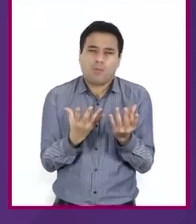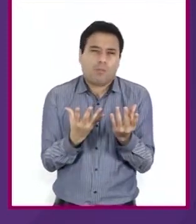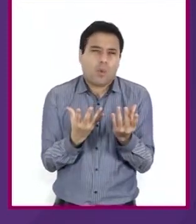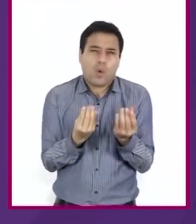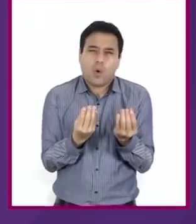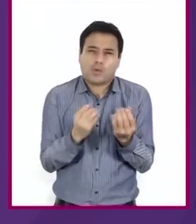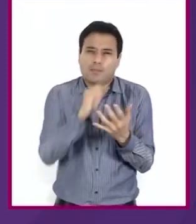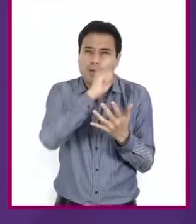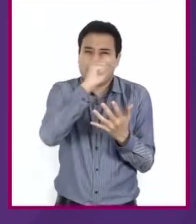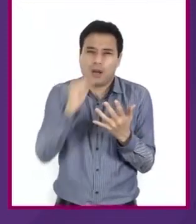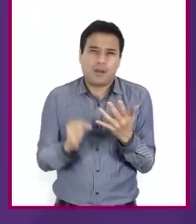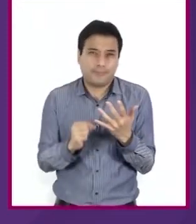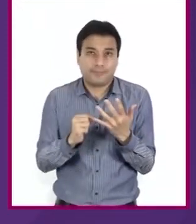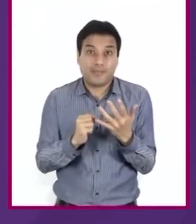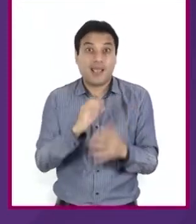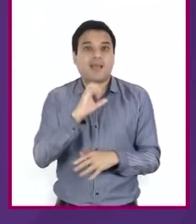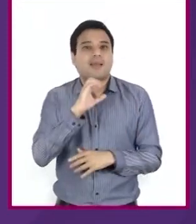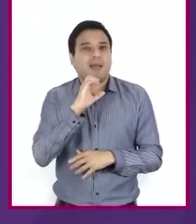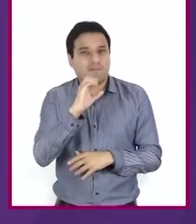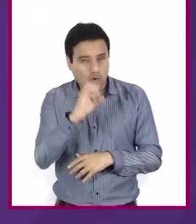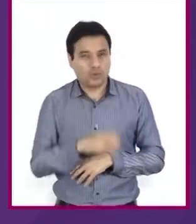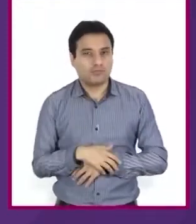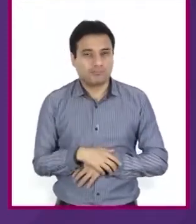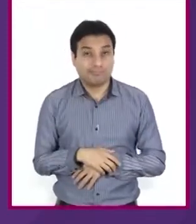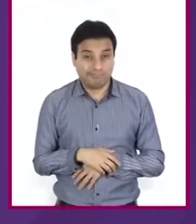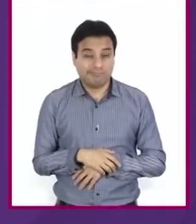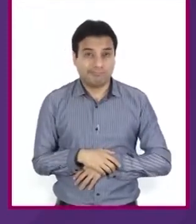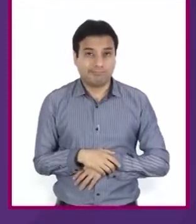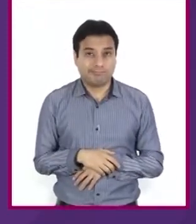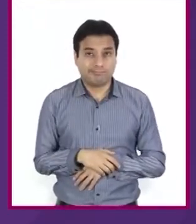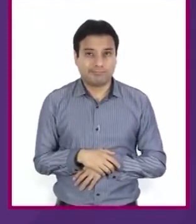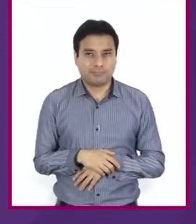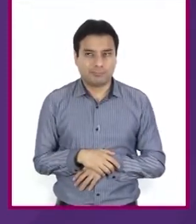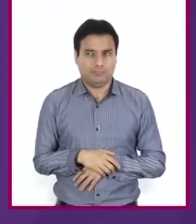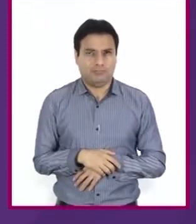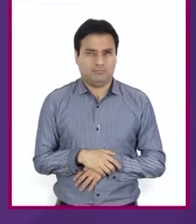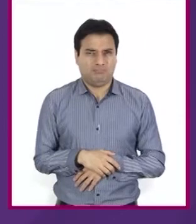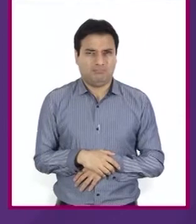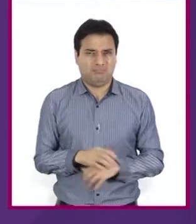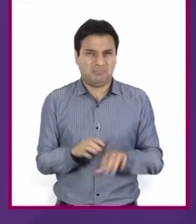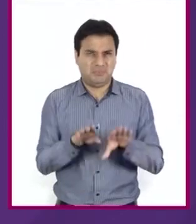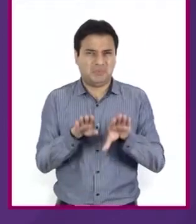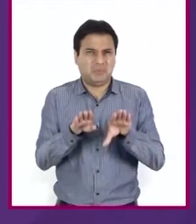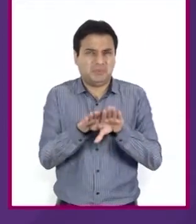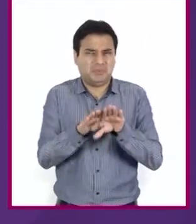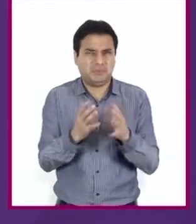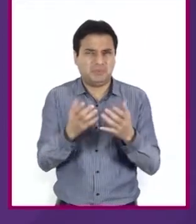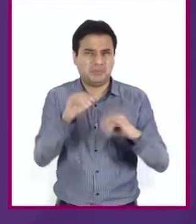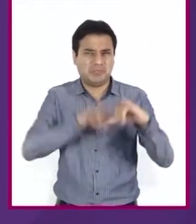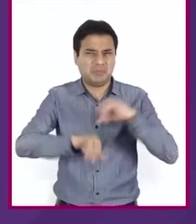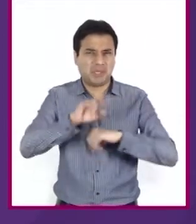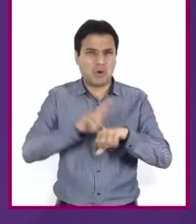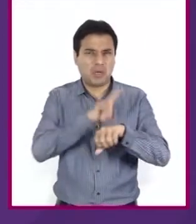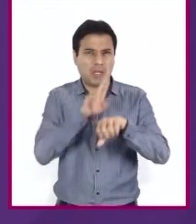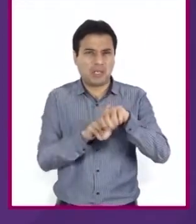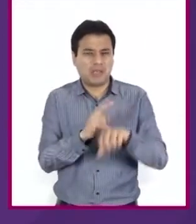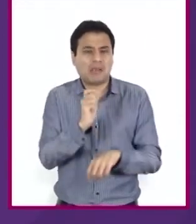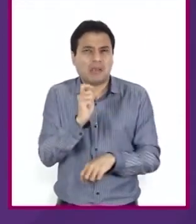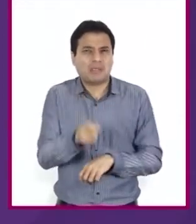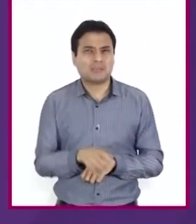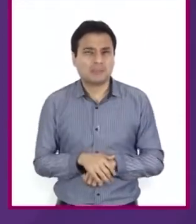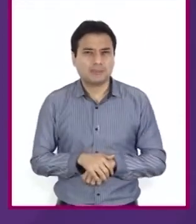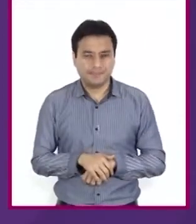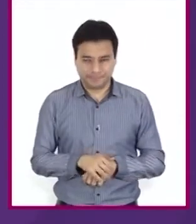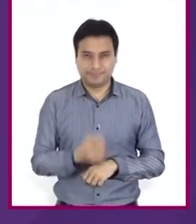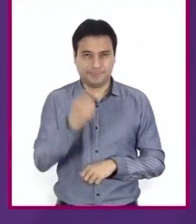de carbono que no existen en forma natural. Entonces, ¿cómo definir la química orgánica? La química